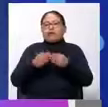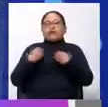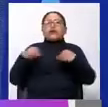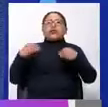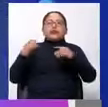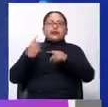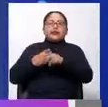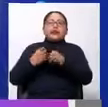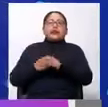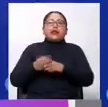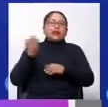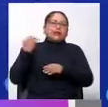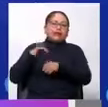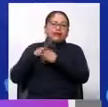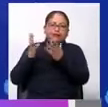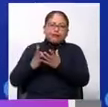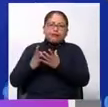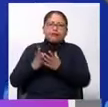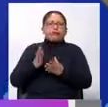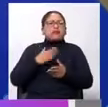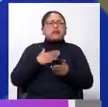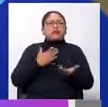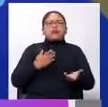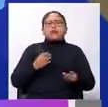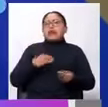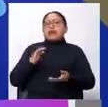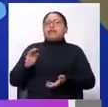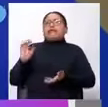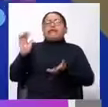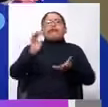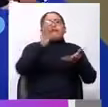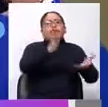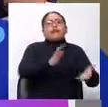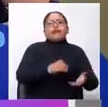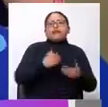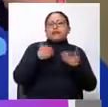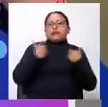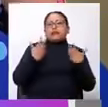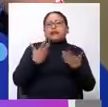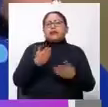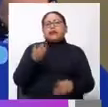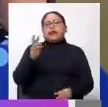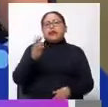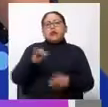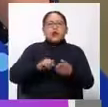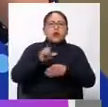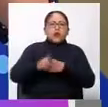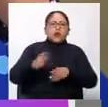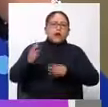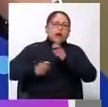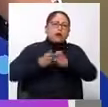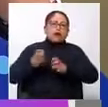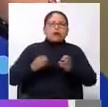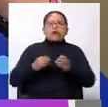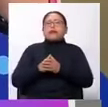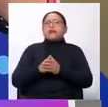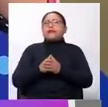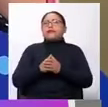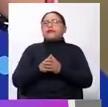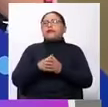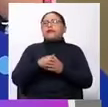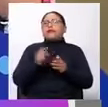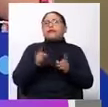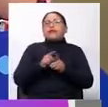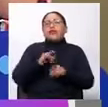Vladimir? Yo lo entrego por mayor, ¿no? Mis caseras que están en la 16, si me están viendo. También en